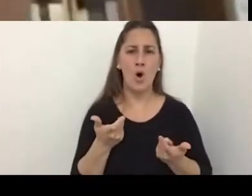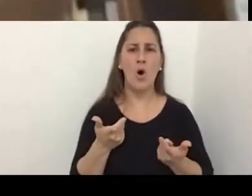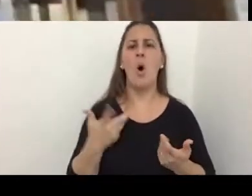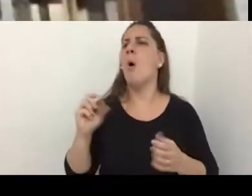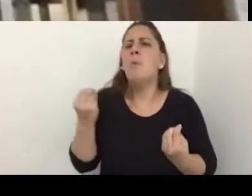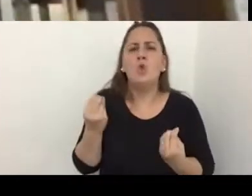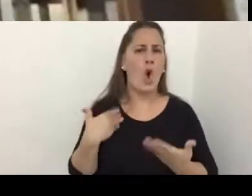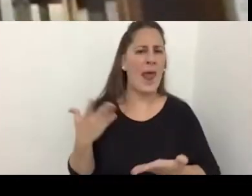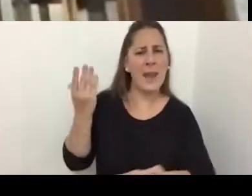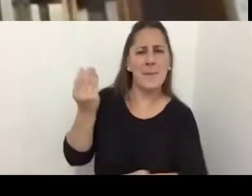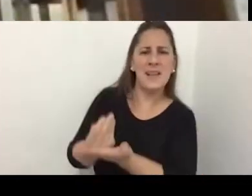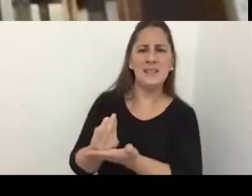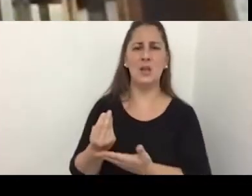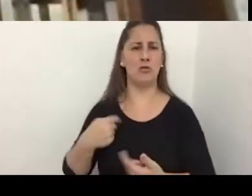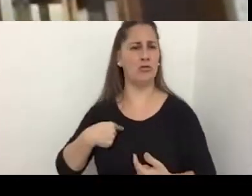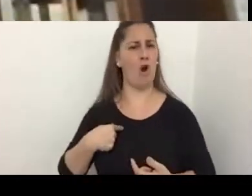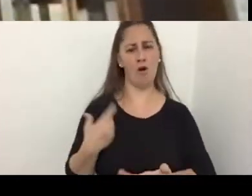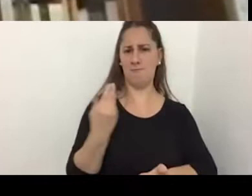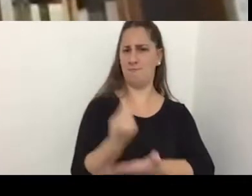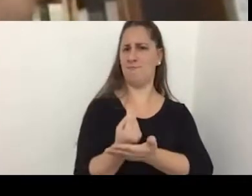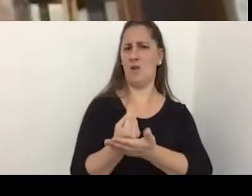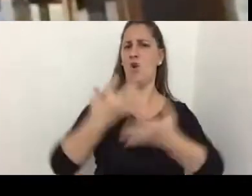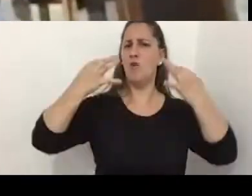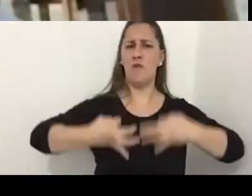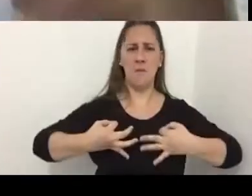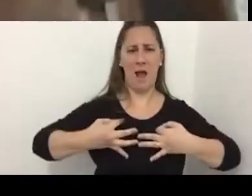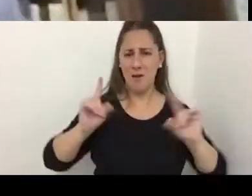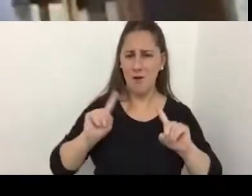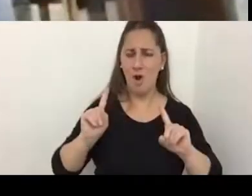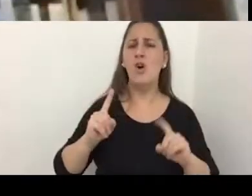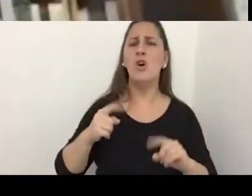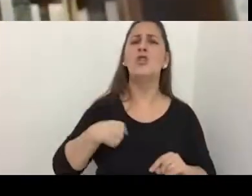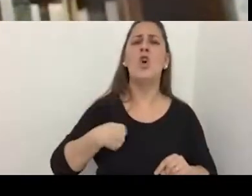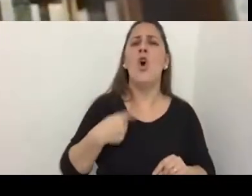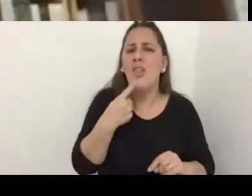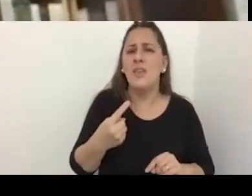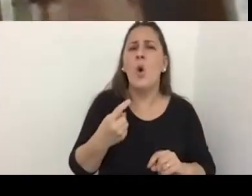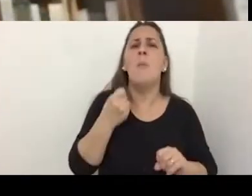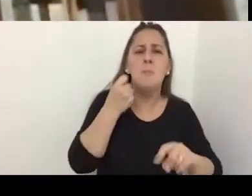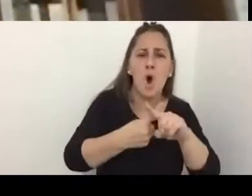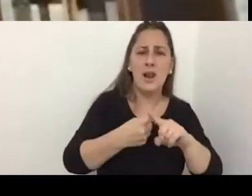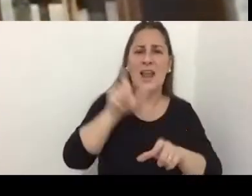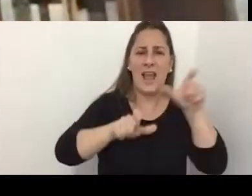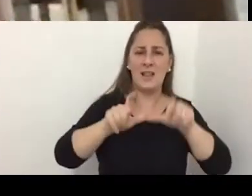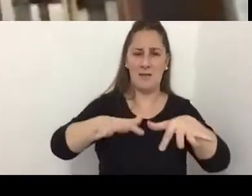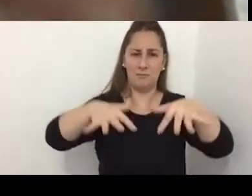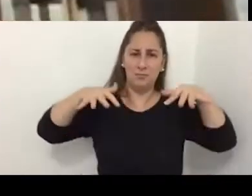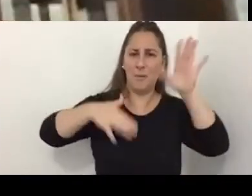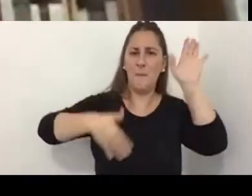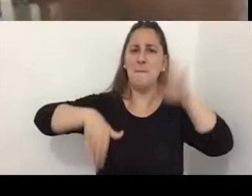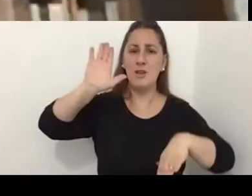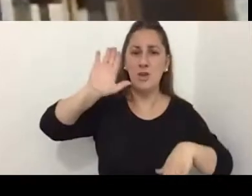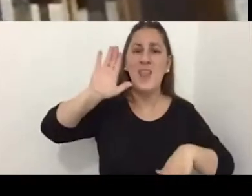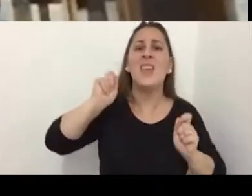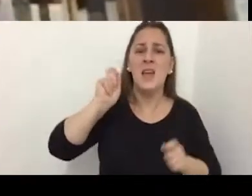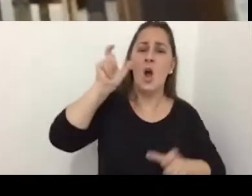me atribuya, ni me arrogue la representación formal de nadie, pero estoy hablando por los que son mayoría. Y los que son mayoría son los trabajadores